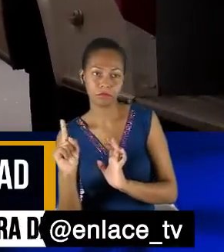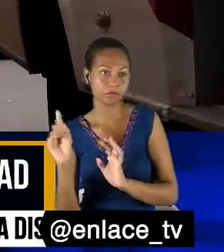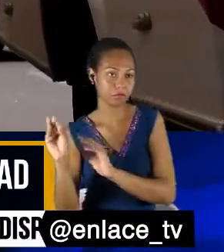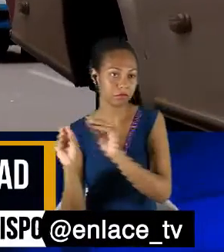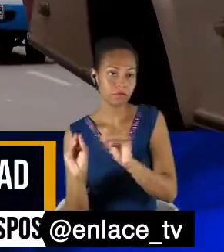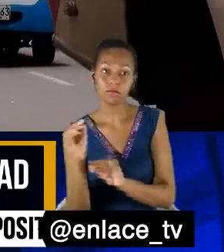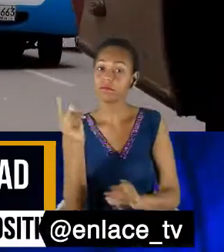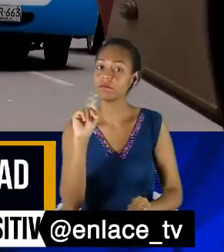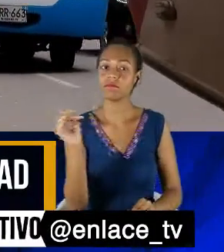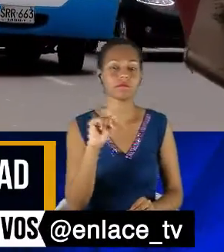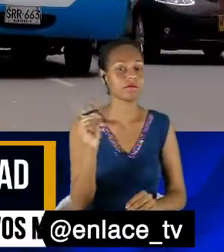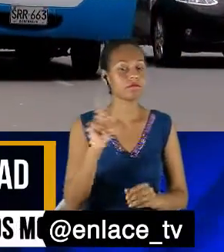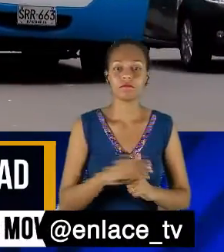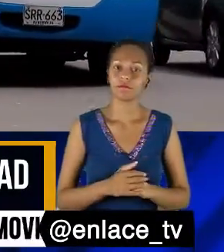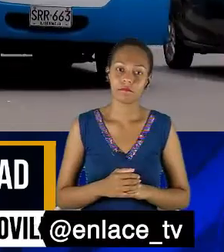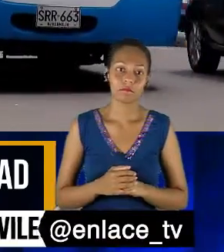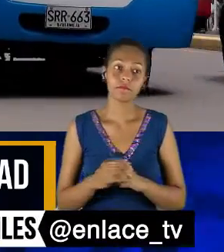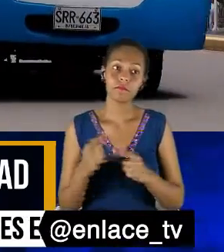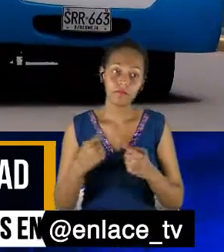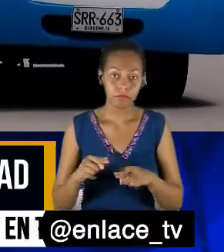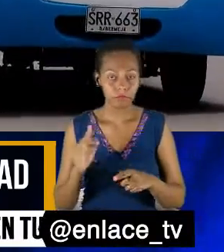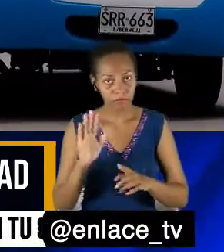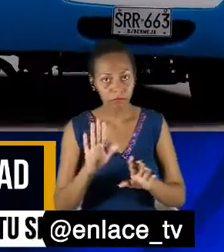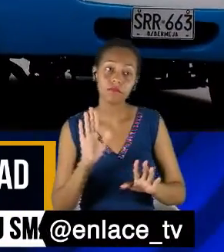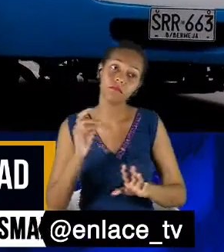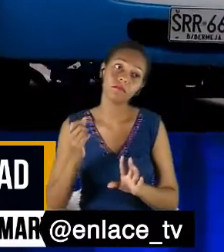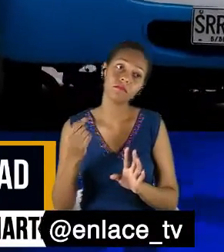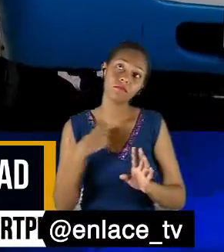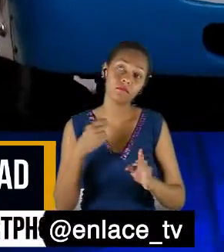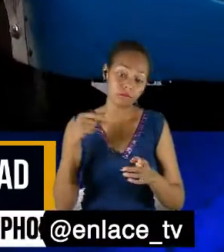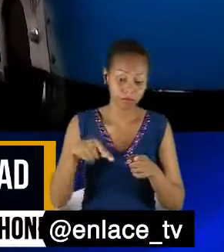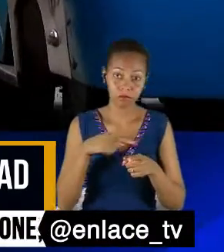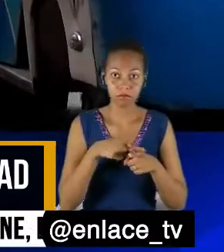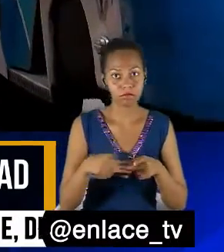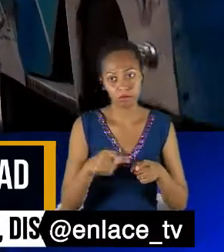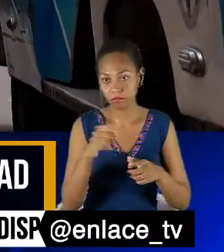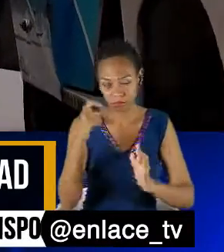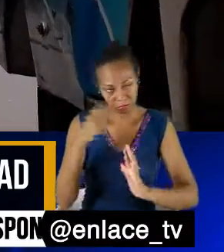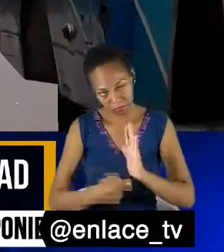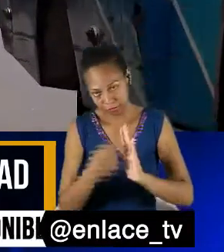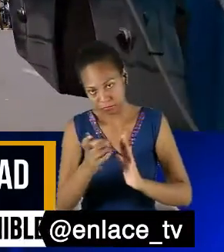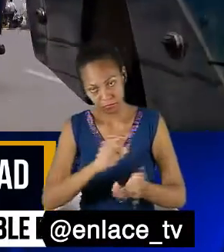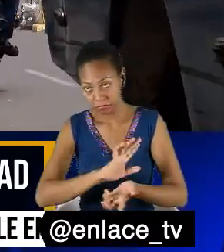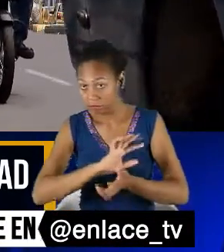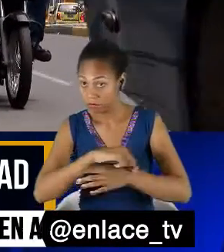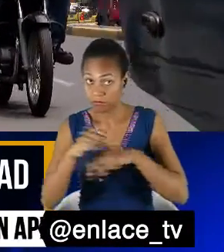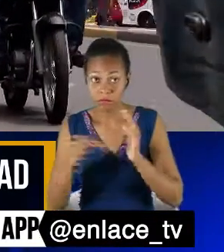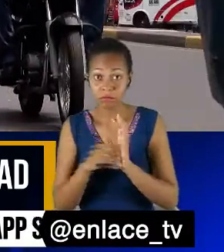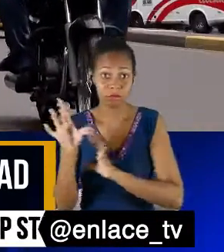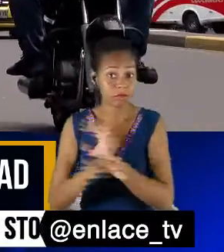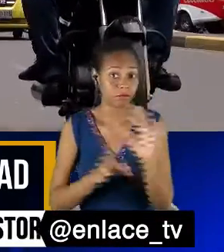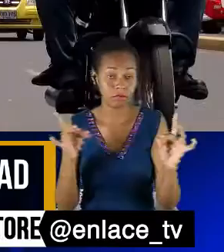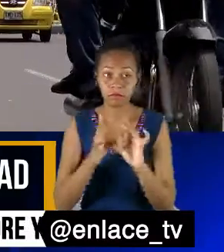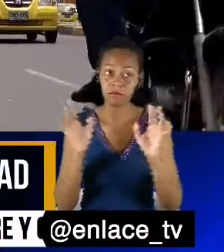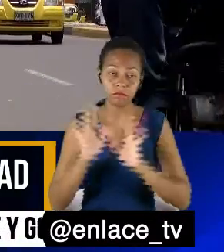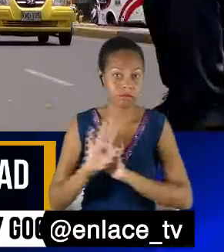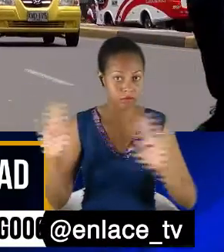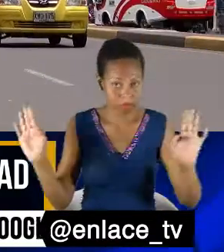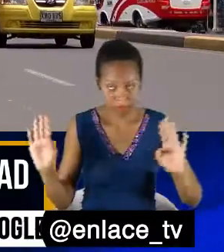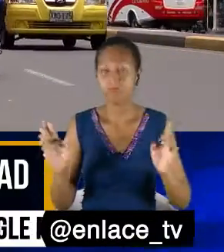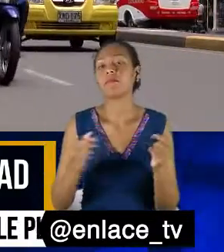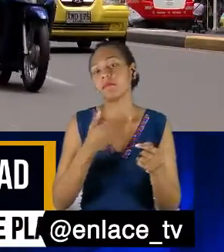en la solicitud, pero eso va a ser transitorio, pensaría yo que en esta semana. El documento va a ser netamente electrónico, no